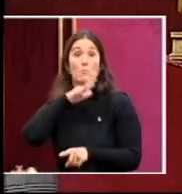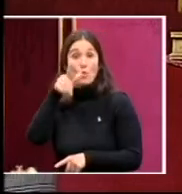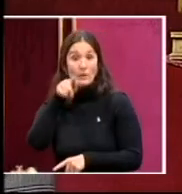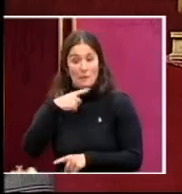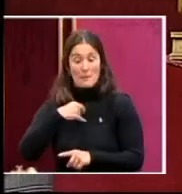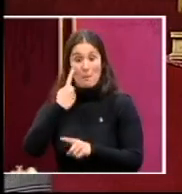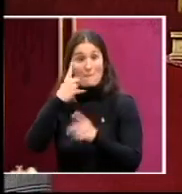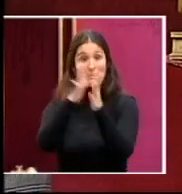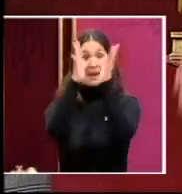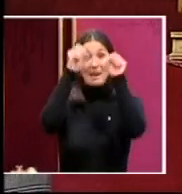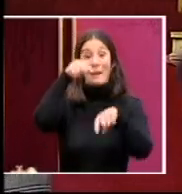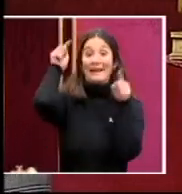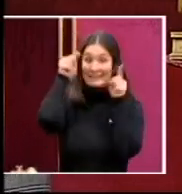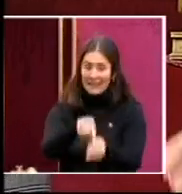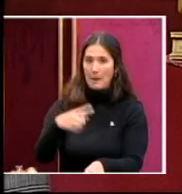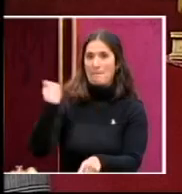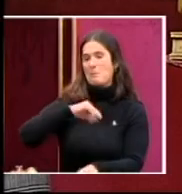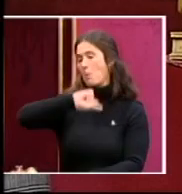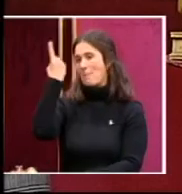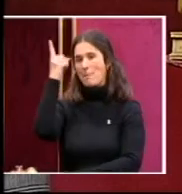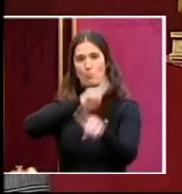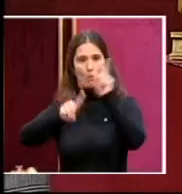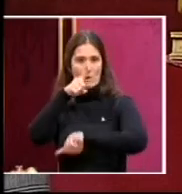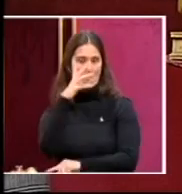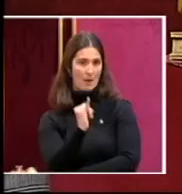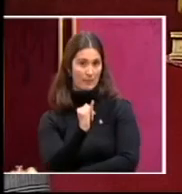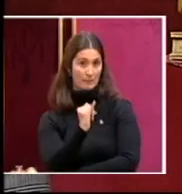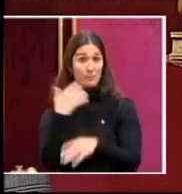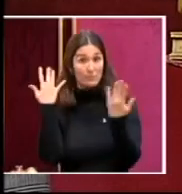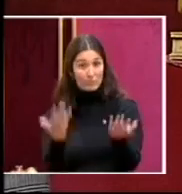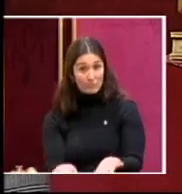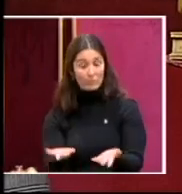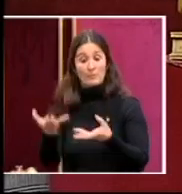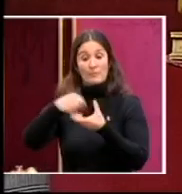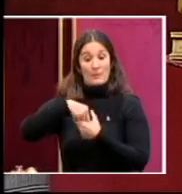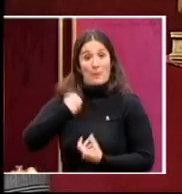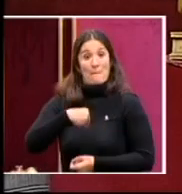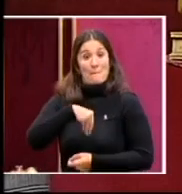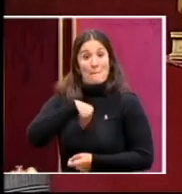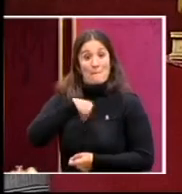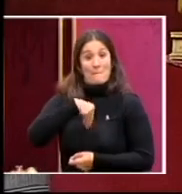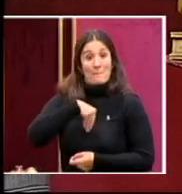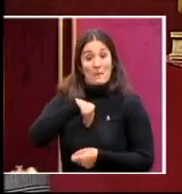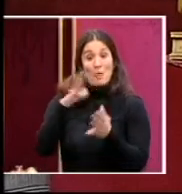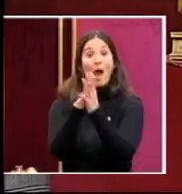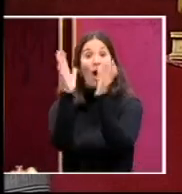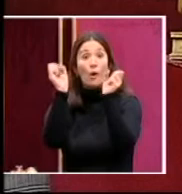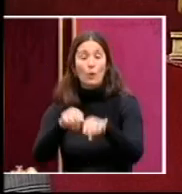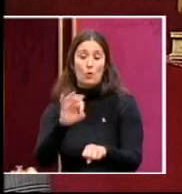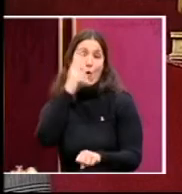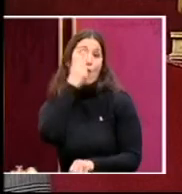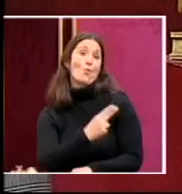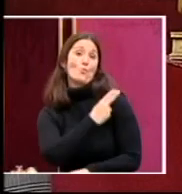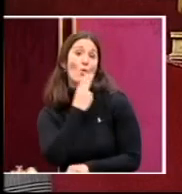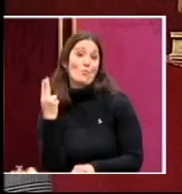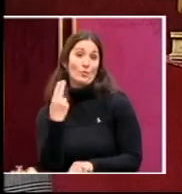el primer pacto ahí es donde mayores dificultades ha habido. Pero incluso en los propios acuerdos o compromisos a los